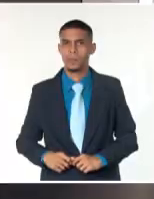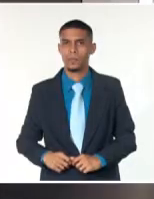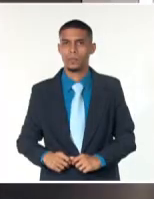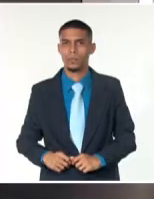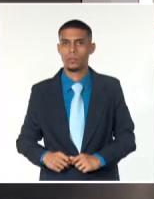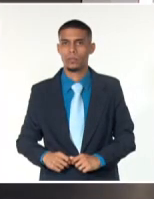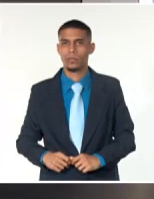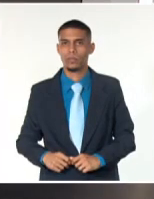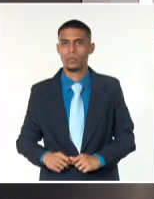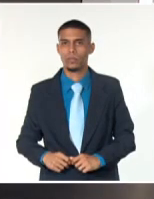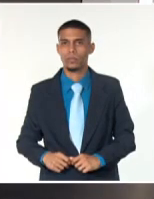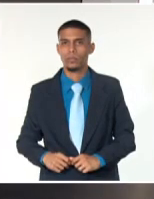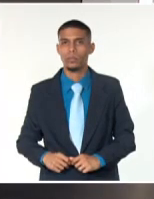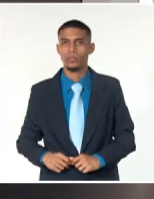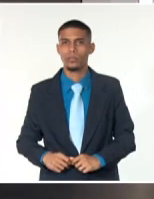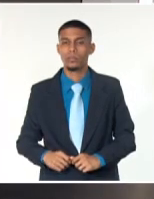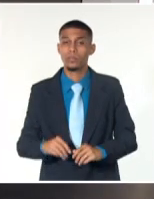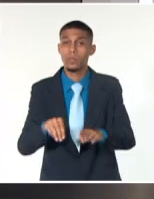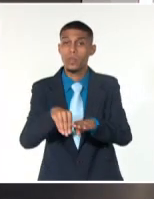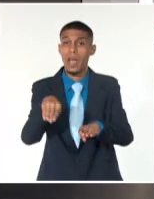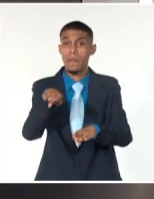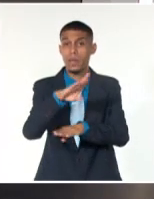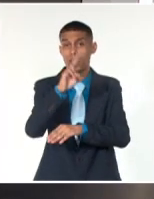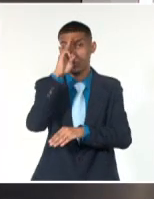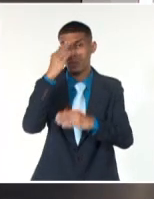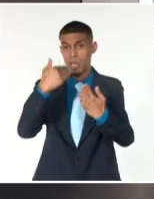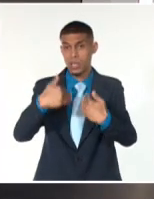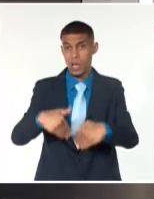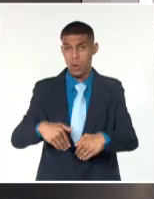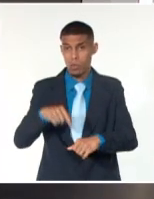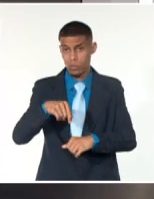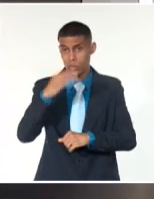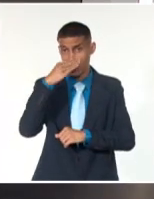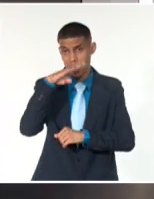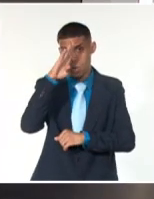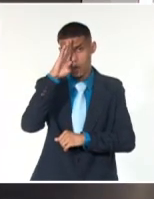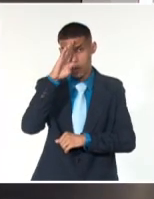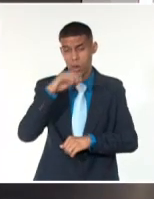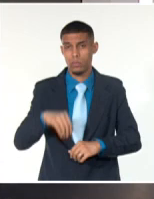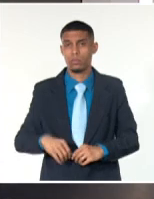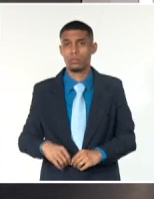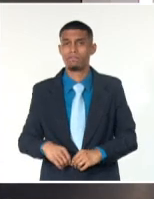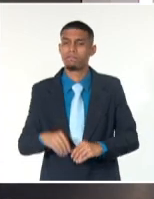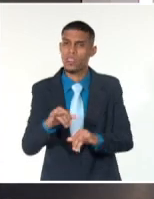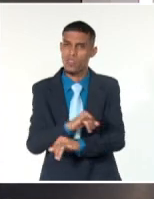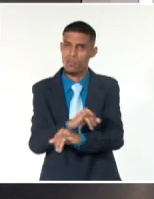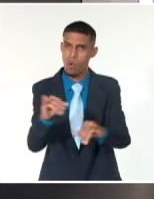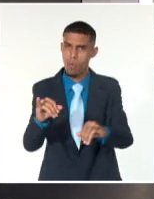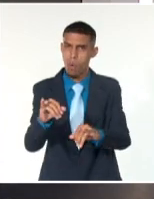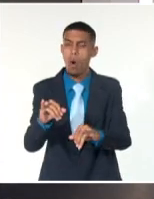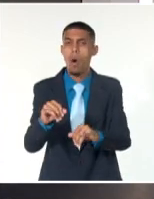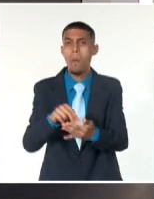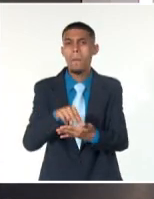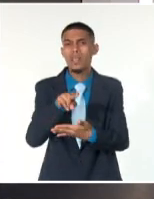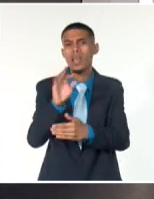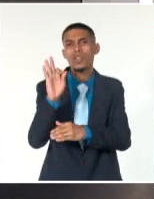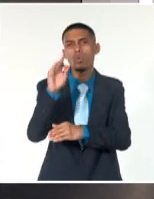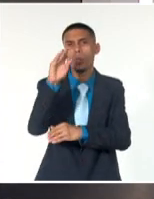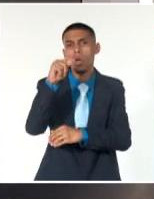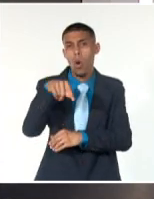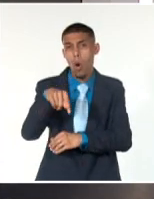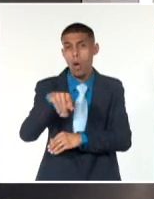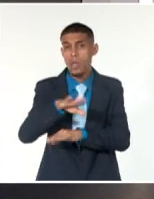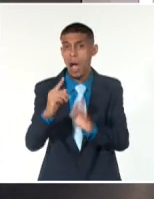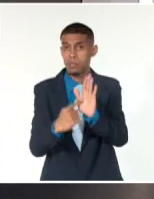matancera y el ministro de salud pública Dr José Ángel portal Miranda informó en su cuenta en x que hoy se presentó el